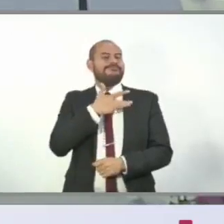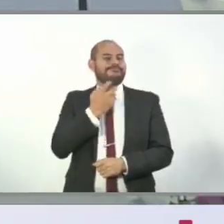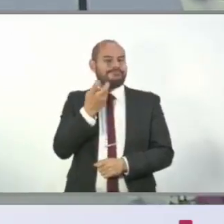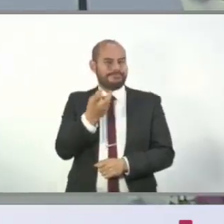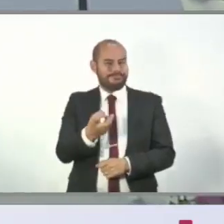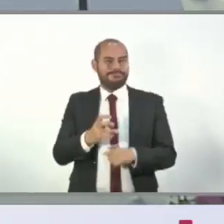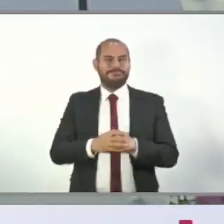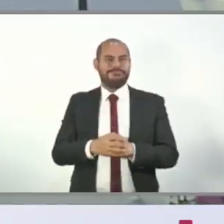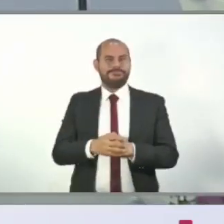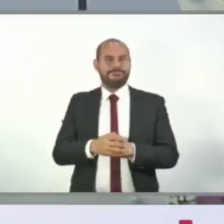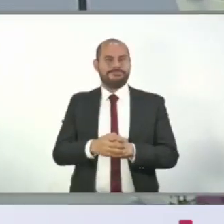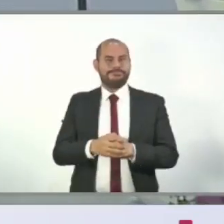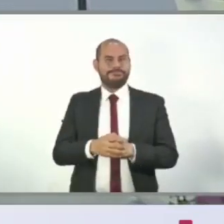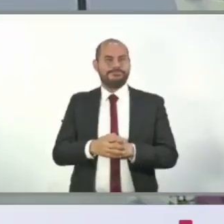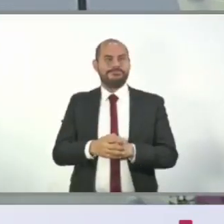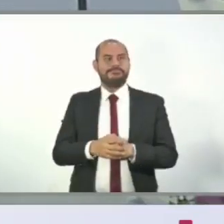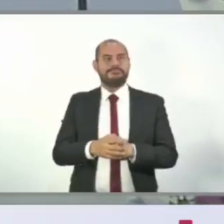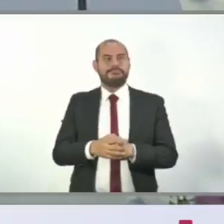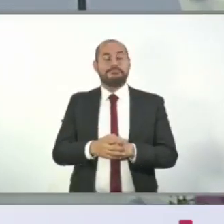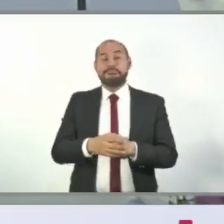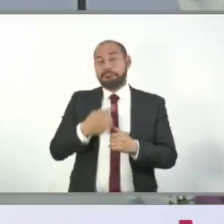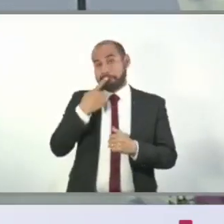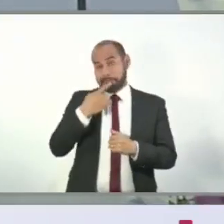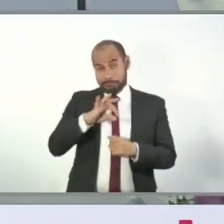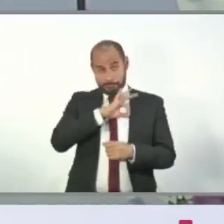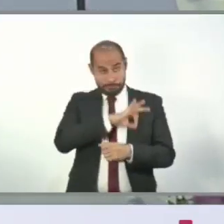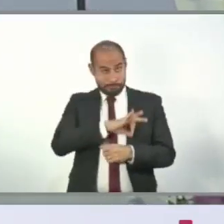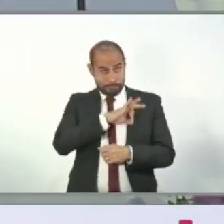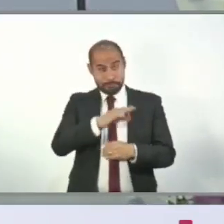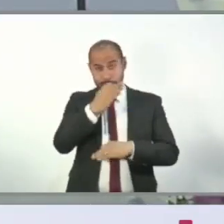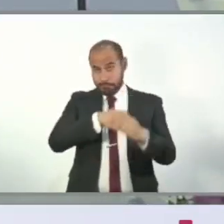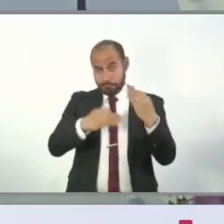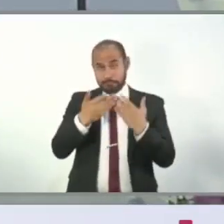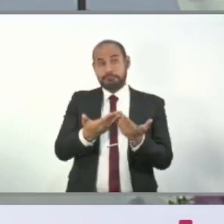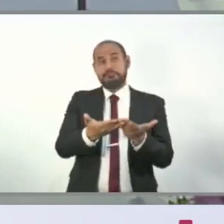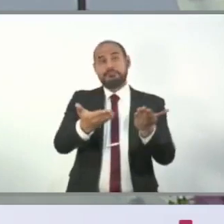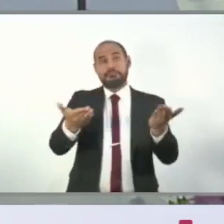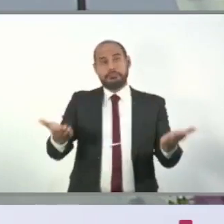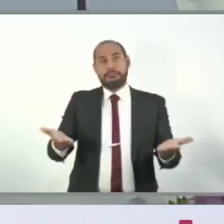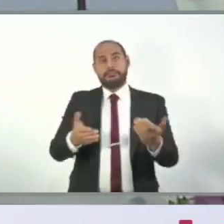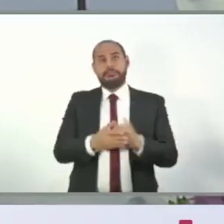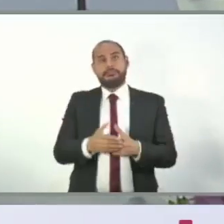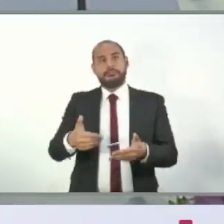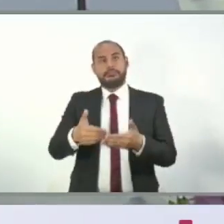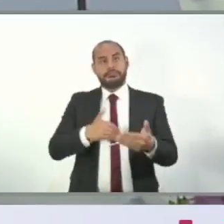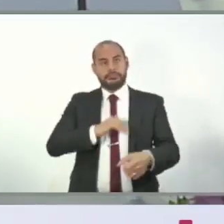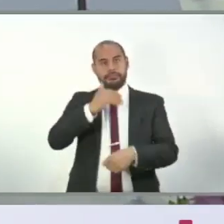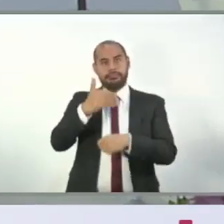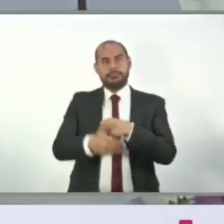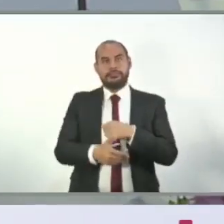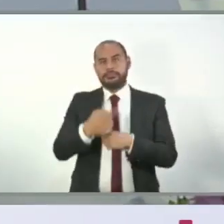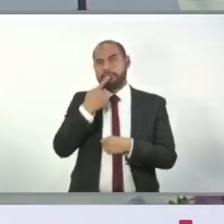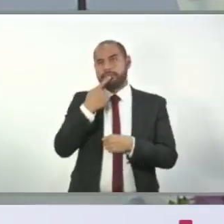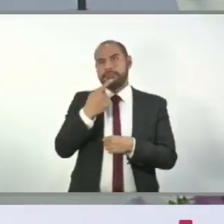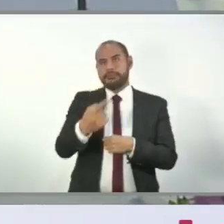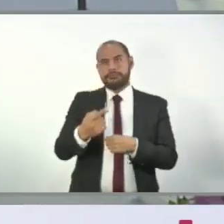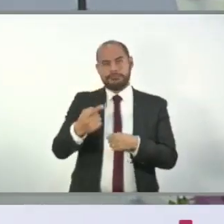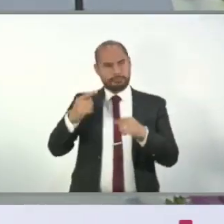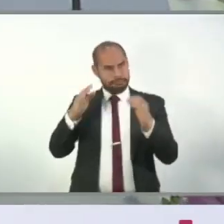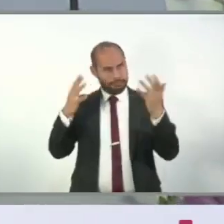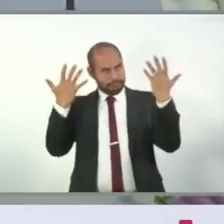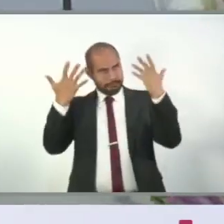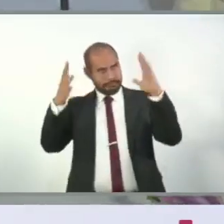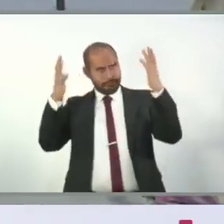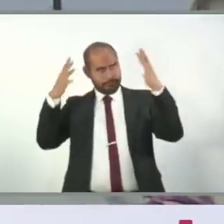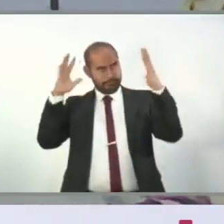Y pues muchas felicidades a todos ustedes. Y antes de despedirnos, les damos un fuerte